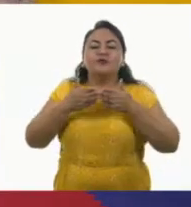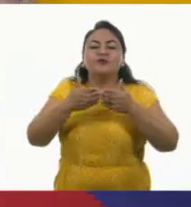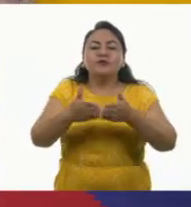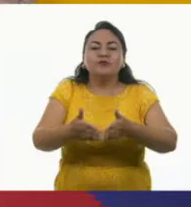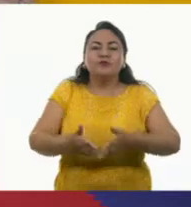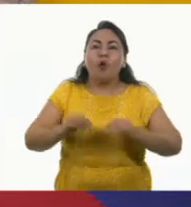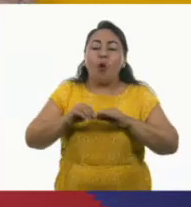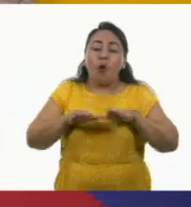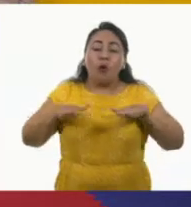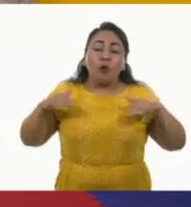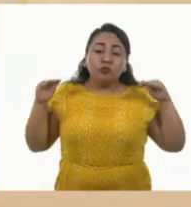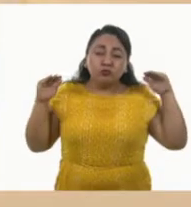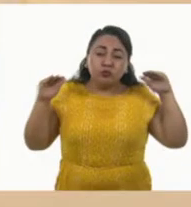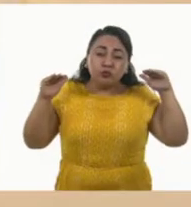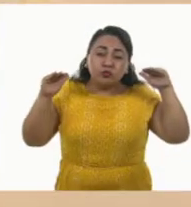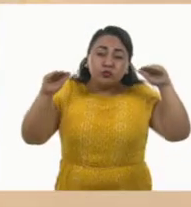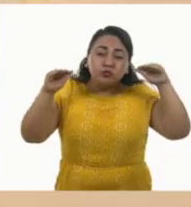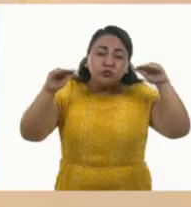volar.